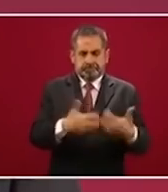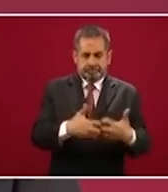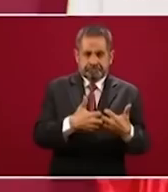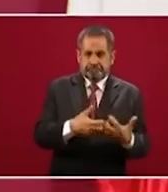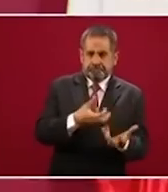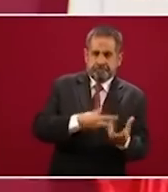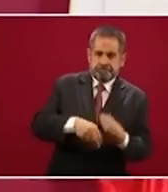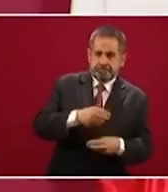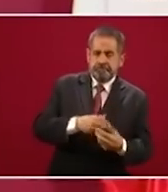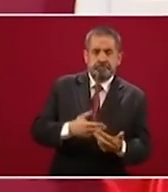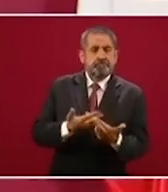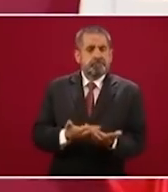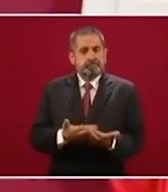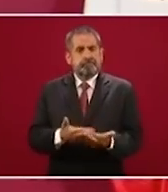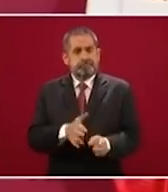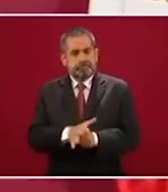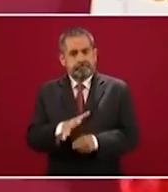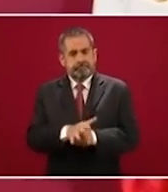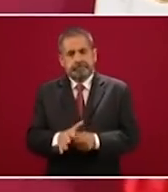estamos